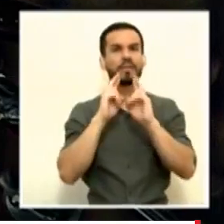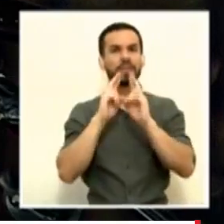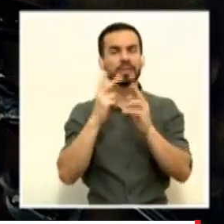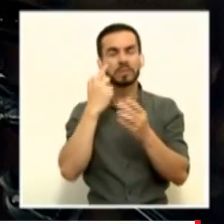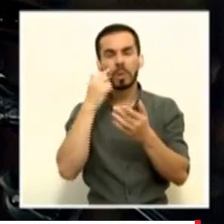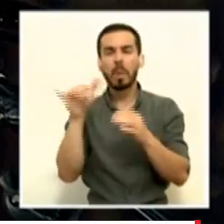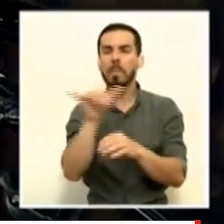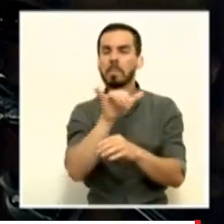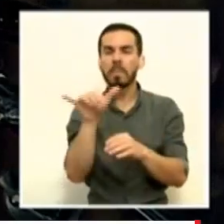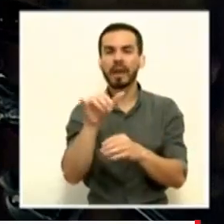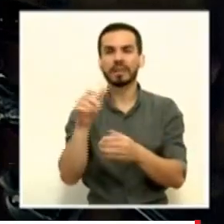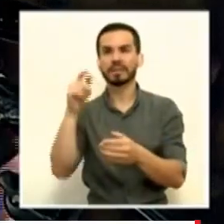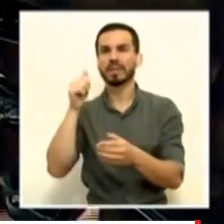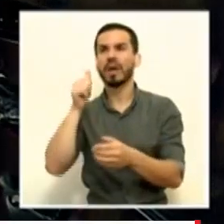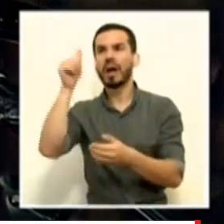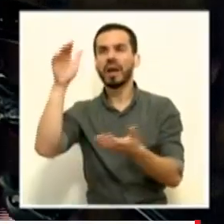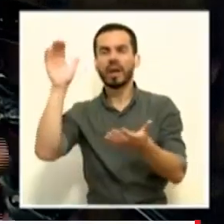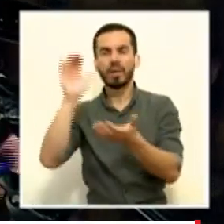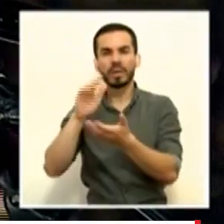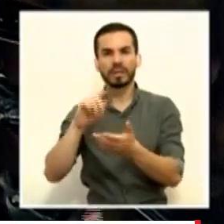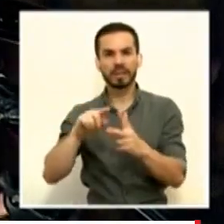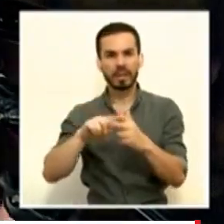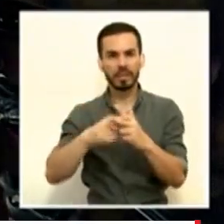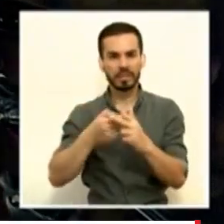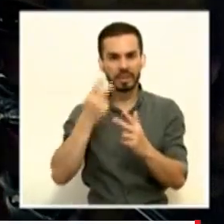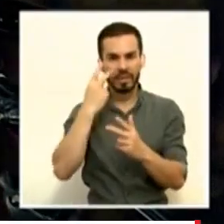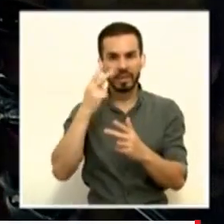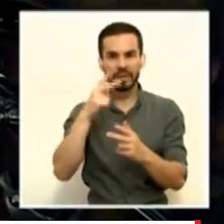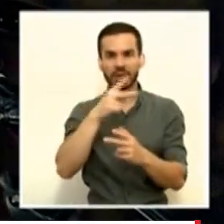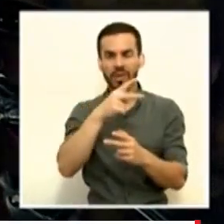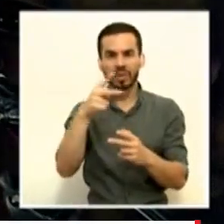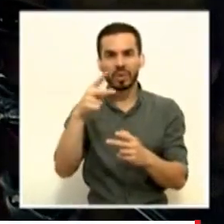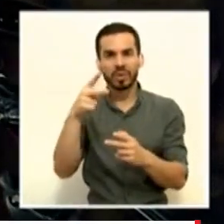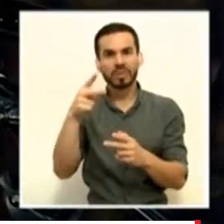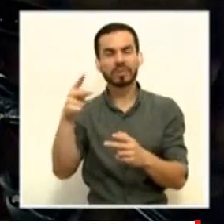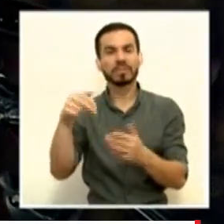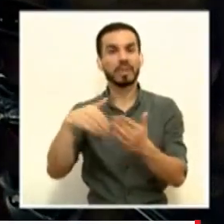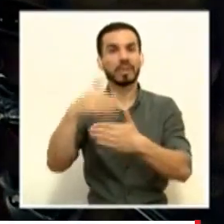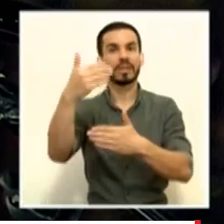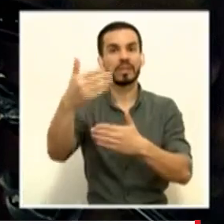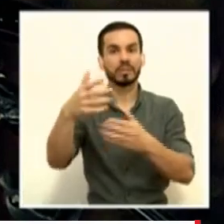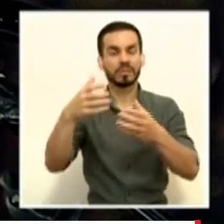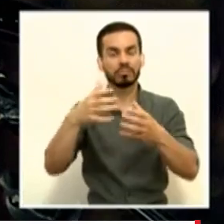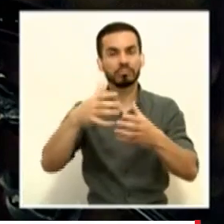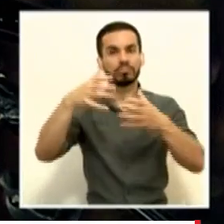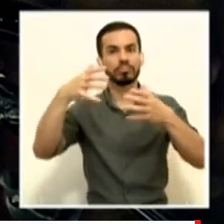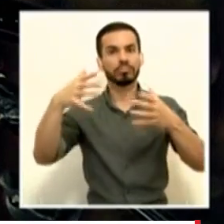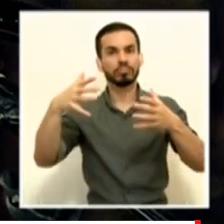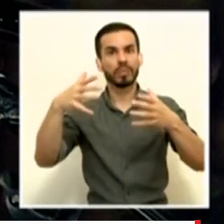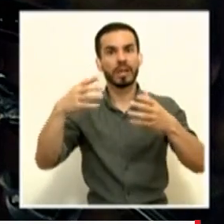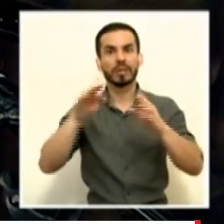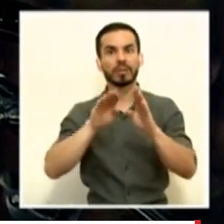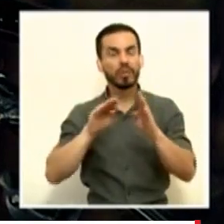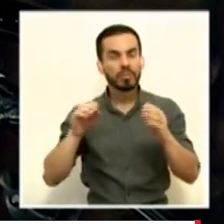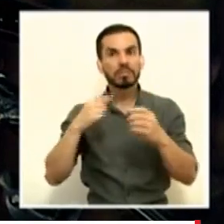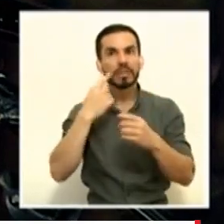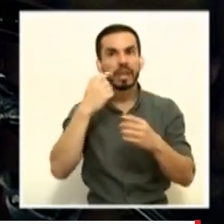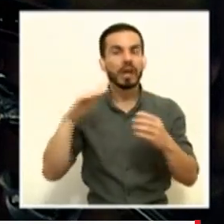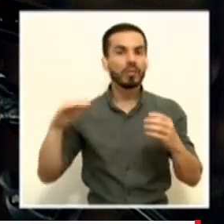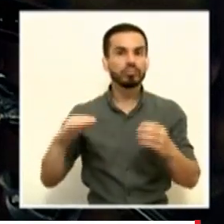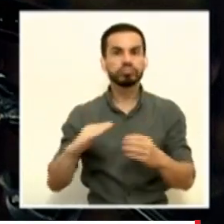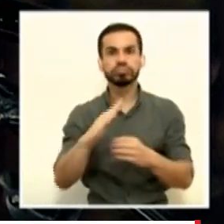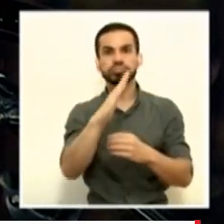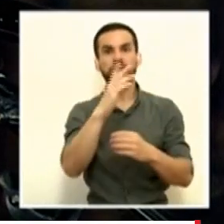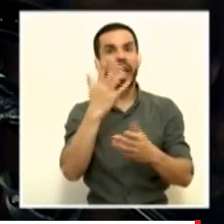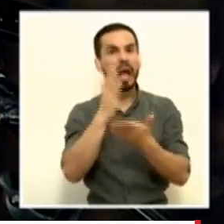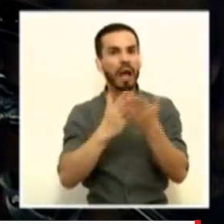se hizo en Alajuelita. Empezamos a ver, después de 2 semanas, un aumento bastante importante, casi exponencial, han dicho